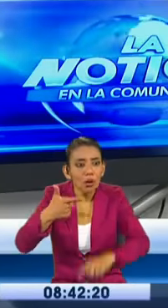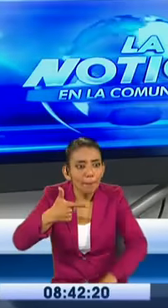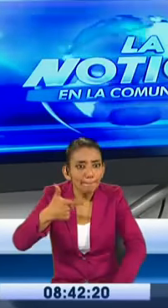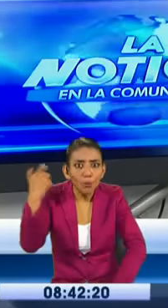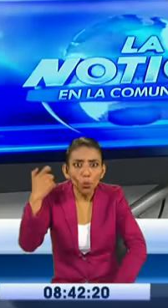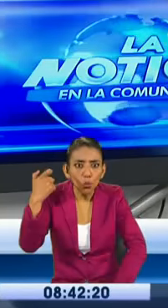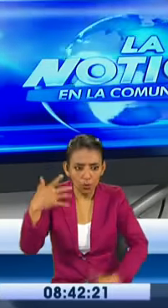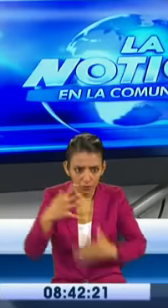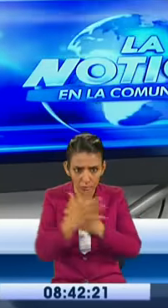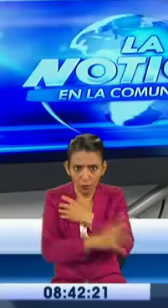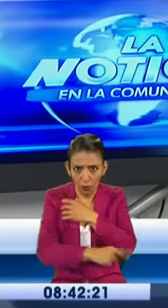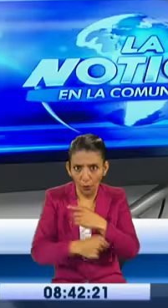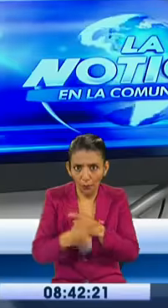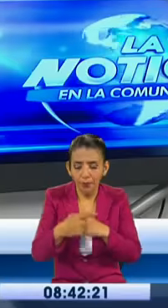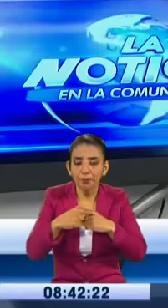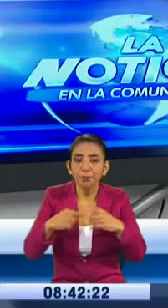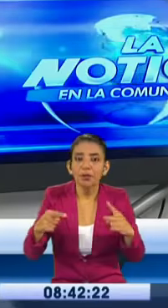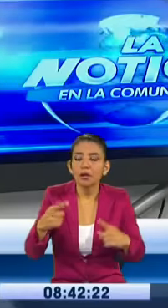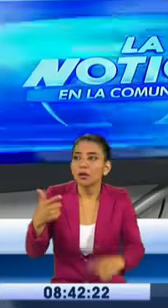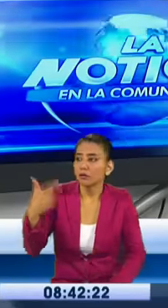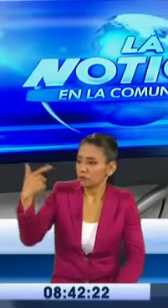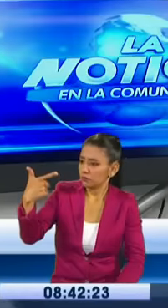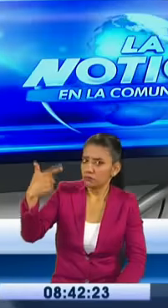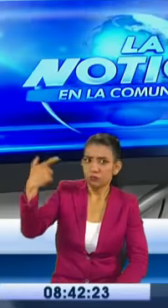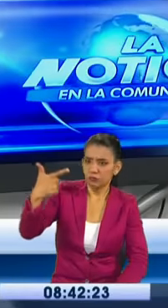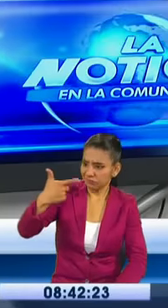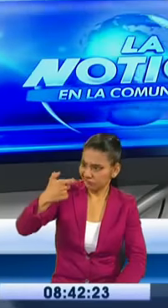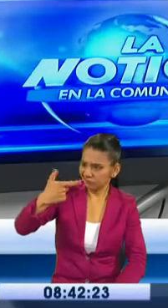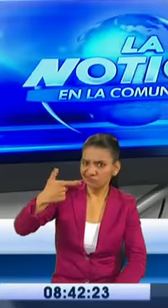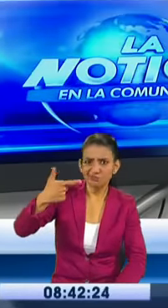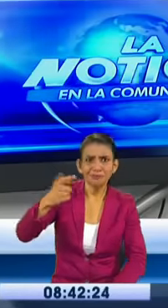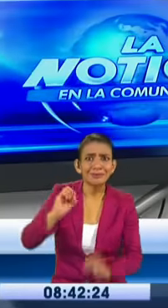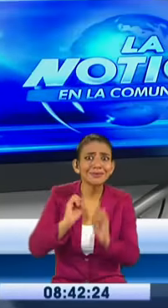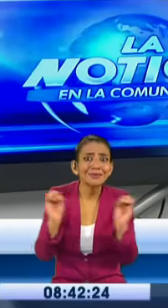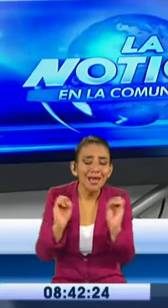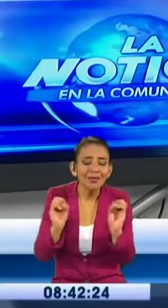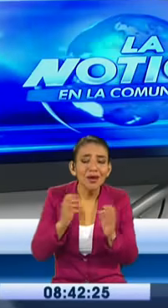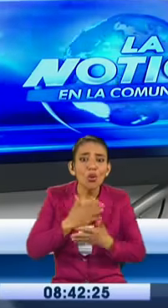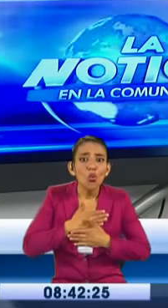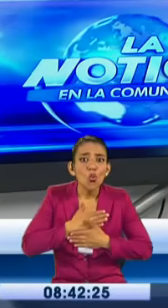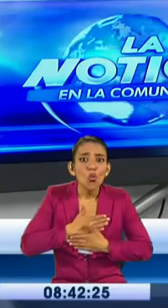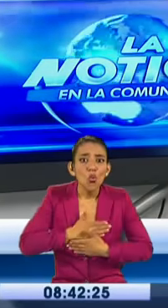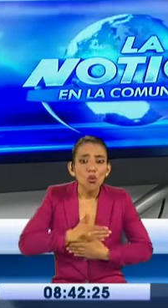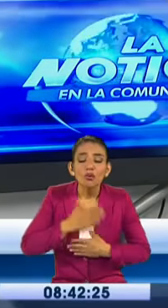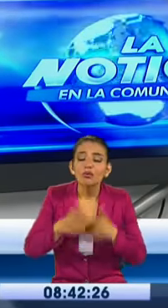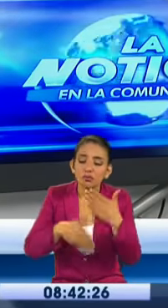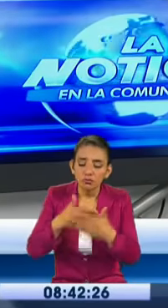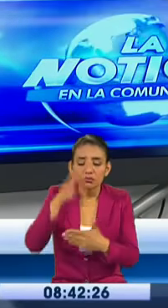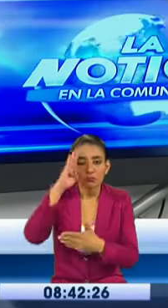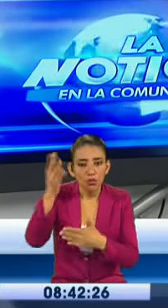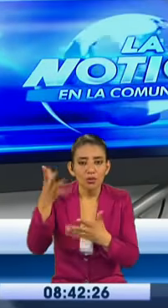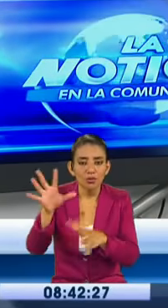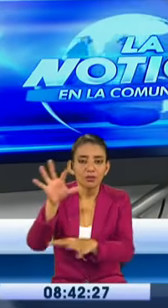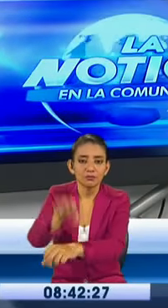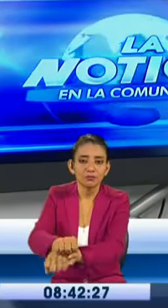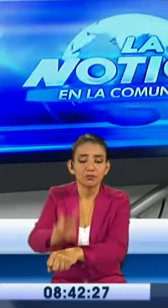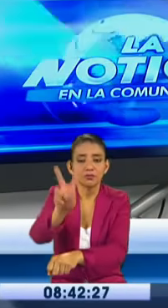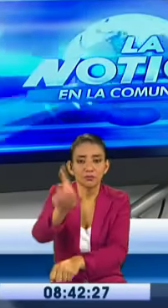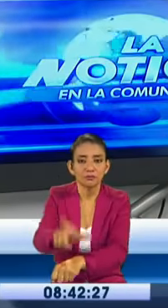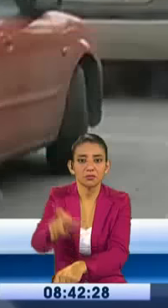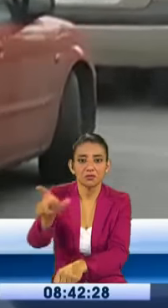para robar su vehículo. Por fortuna de la víctima, el arma nunca detonó y después en un operativo se detuvo a dos sospechosos del atraco.